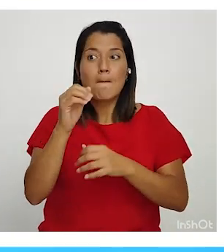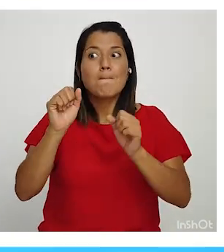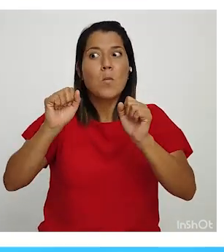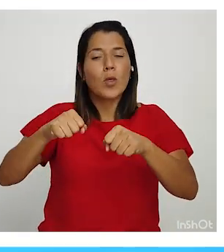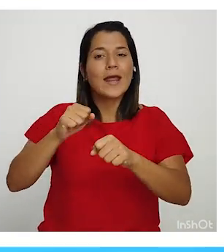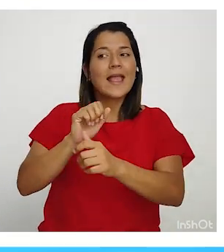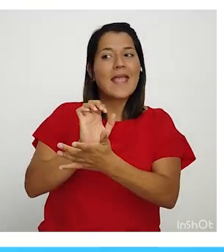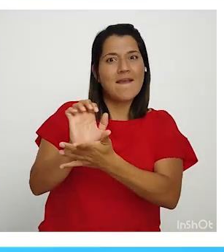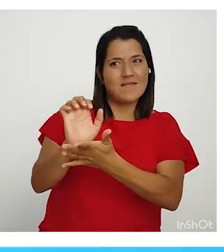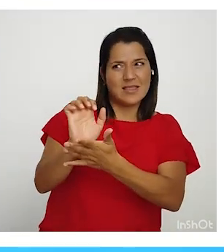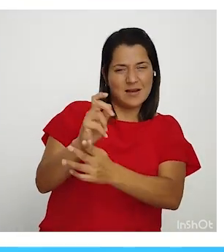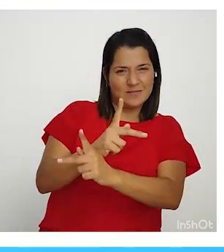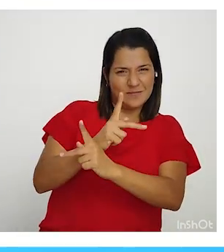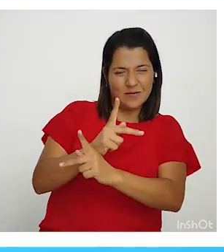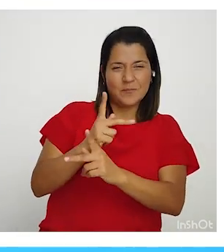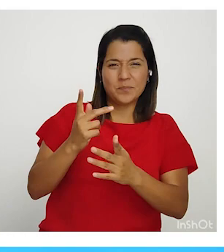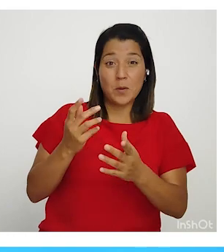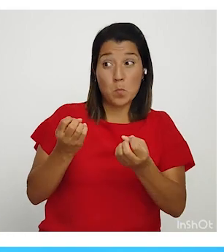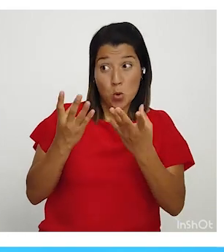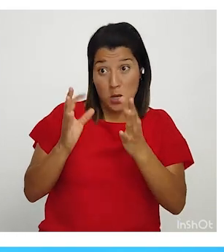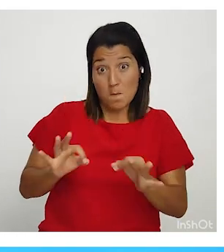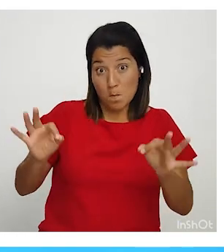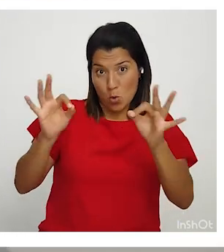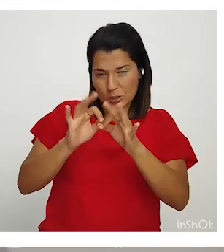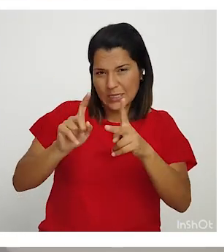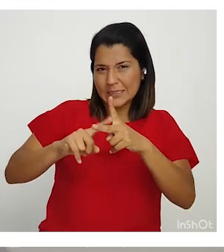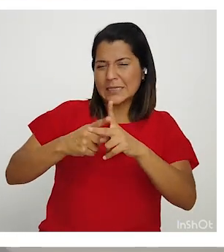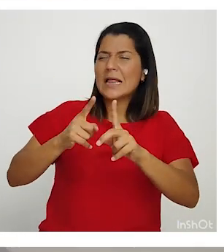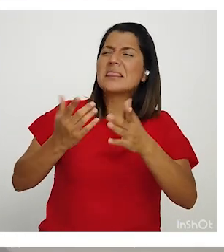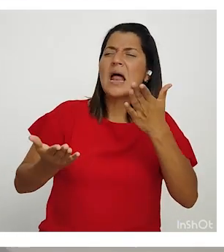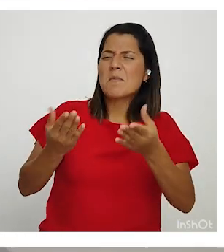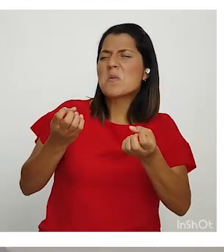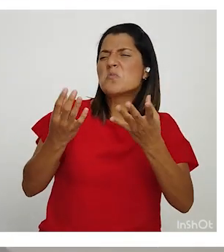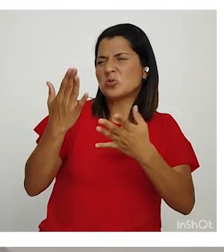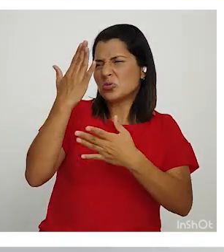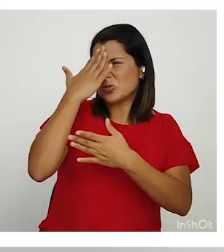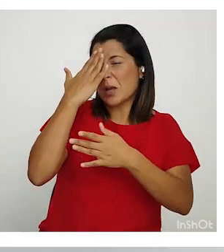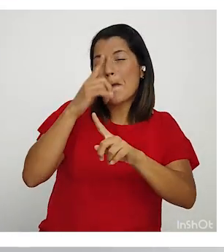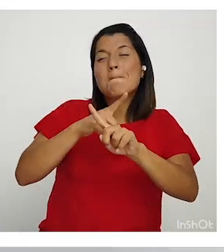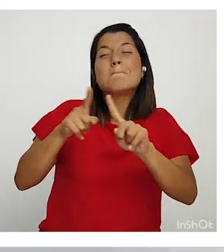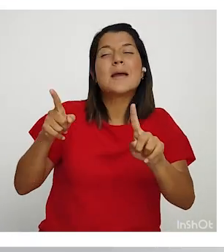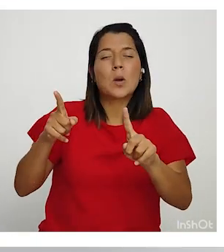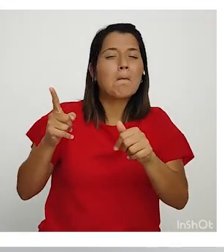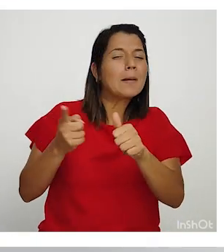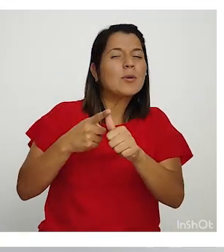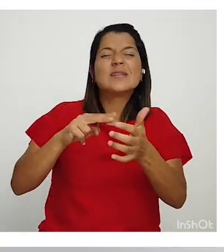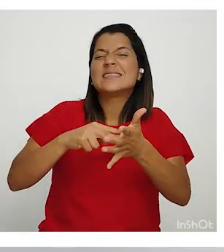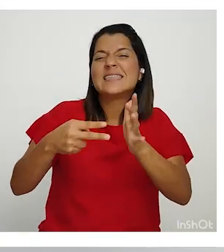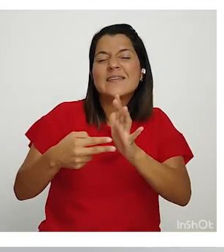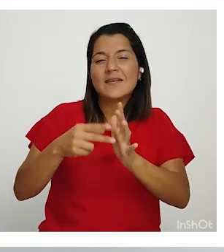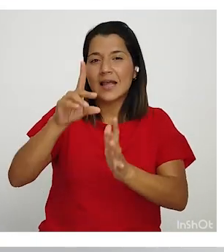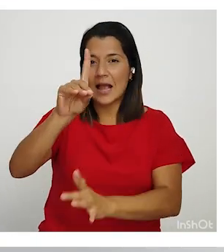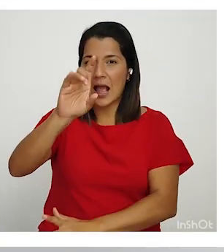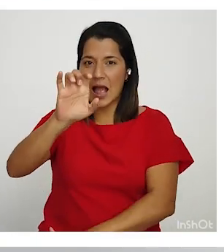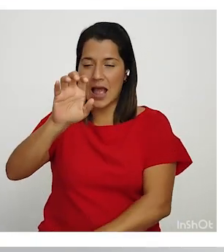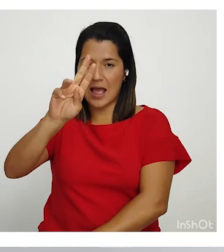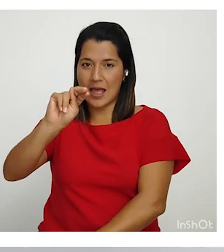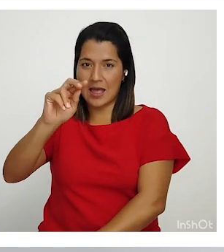ya lo saben, pero ¿qué es el dengue? Retomemos un poco para esa contextualización. Sí, efectivamente no es una lucha que hemos